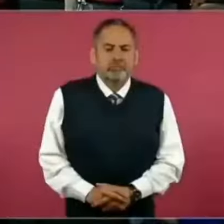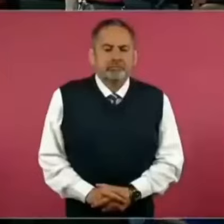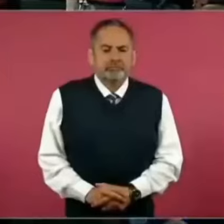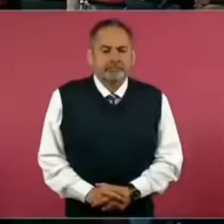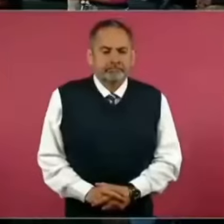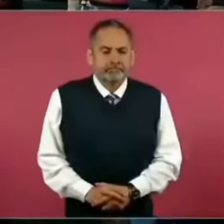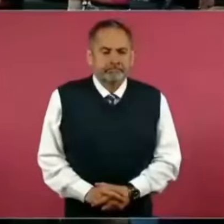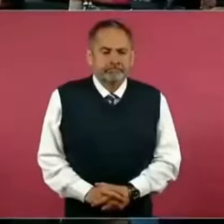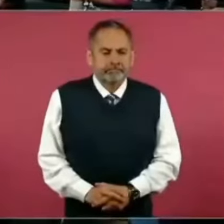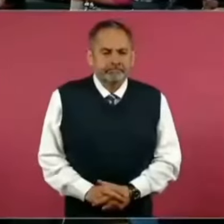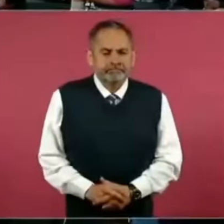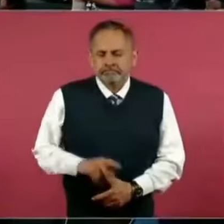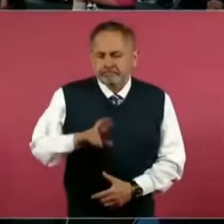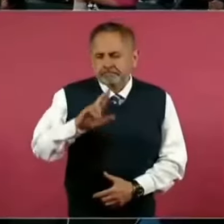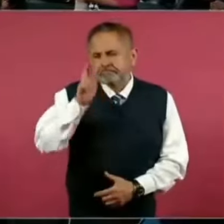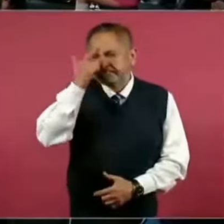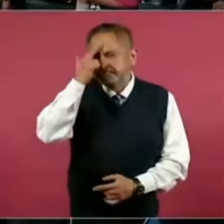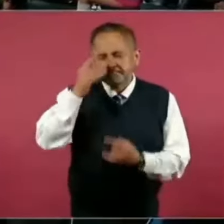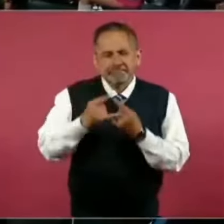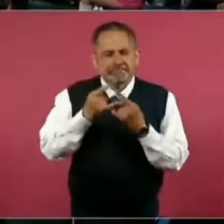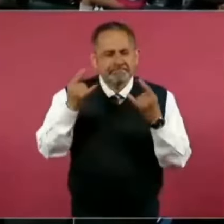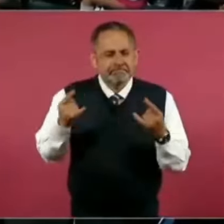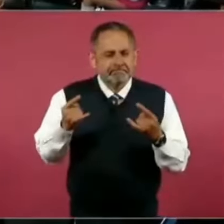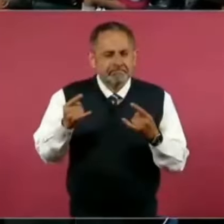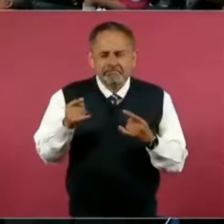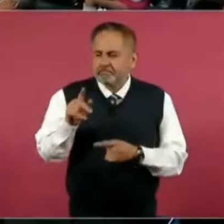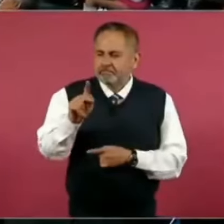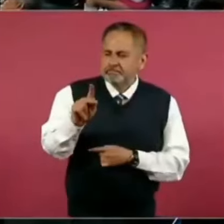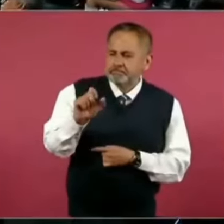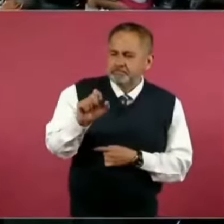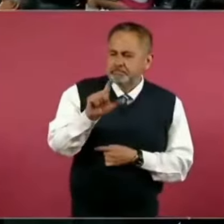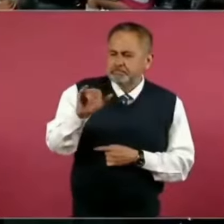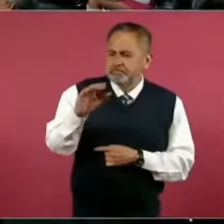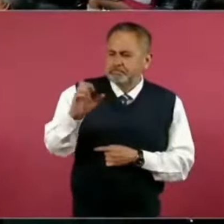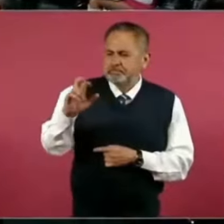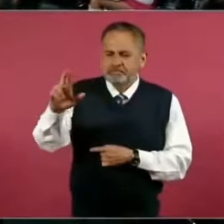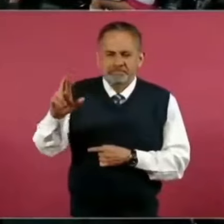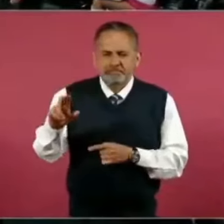Vamos a recordar al maestro Pellicer.